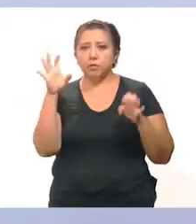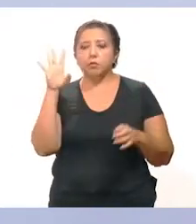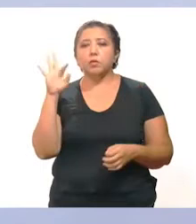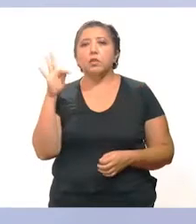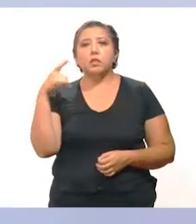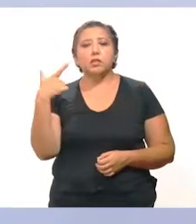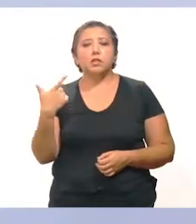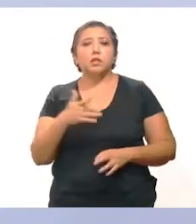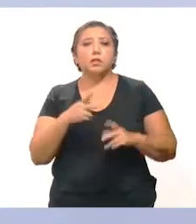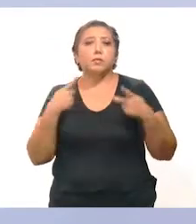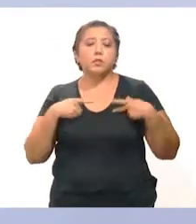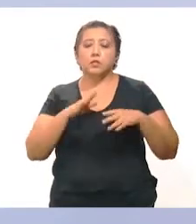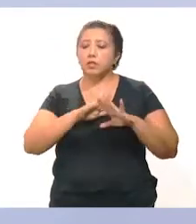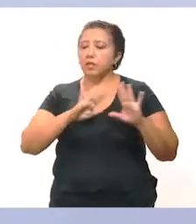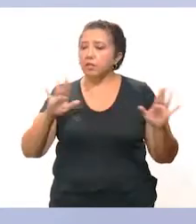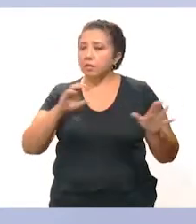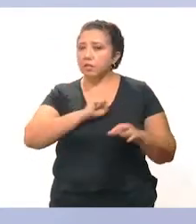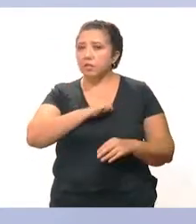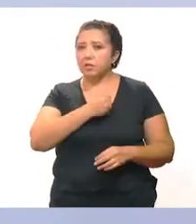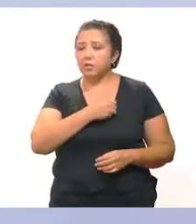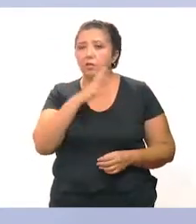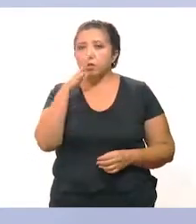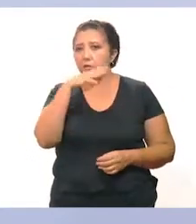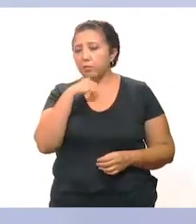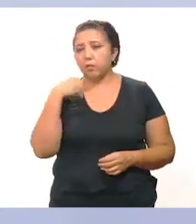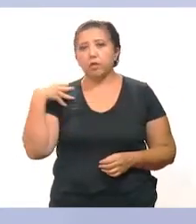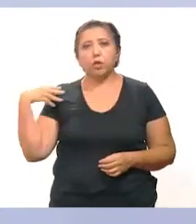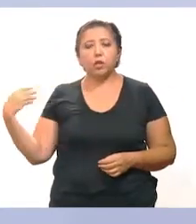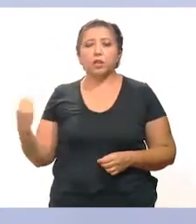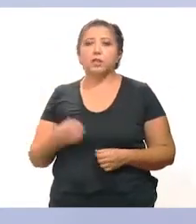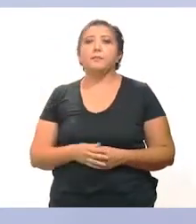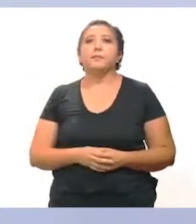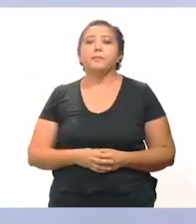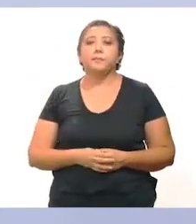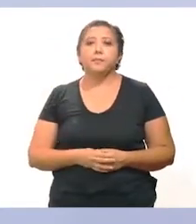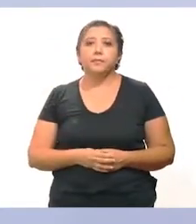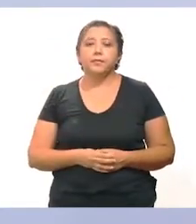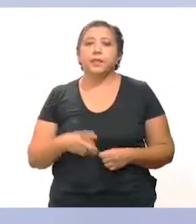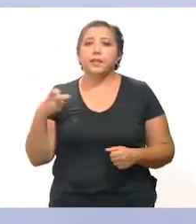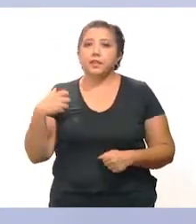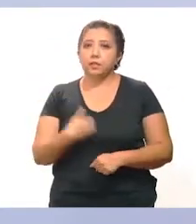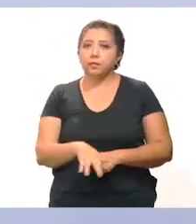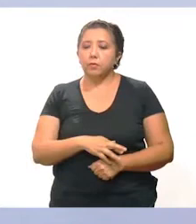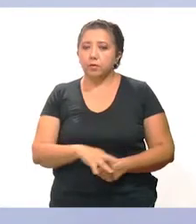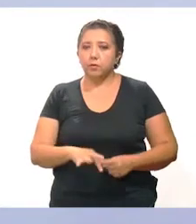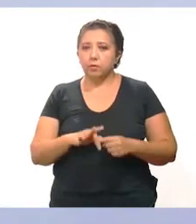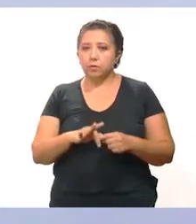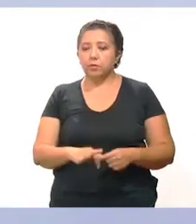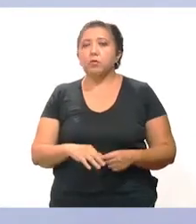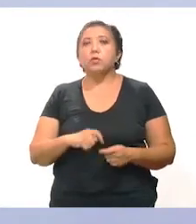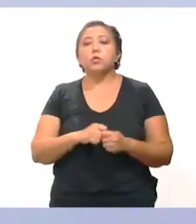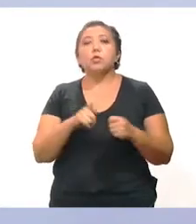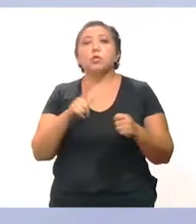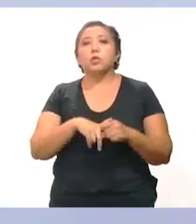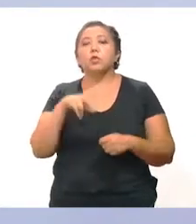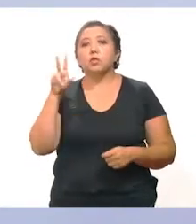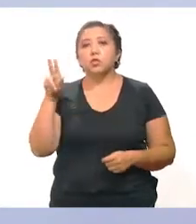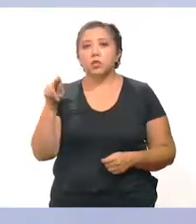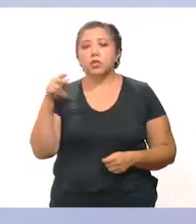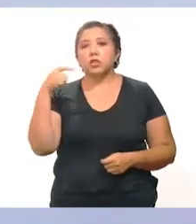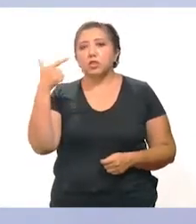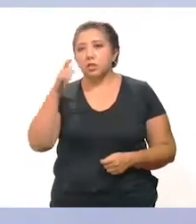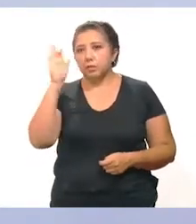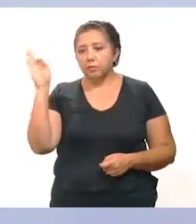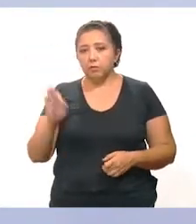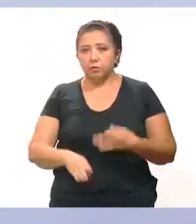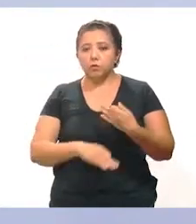29.647 pacientes ya se recuperaron, no presentan síntomas ni pueden contagiar. Esta cifra representa un total del 87%